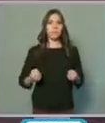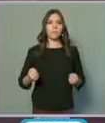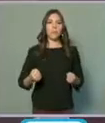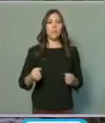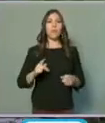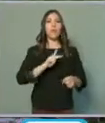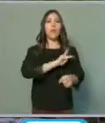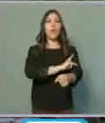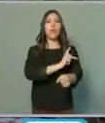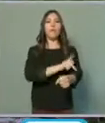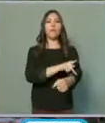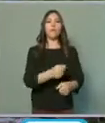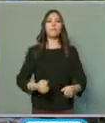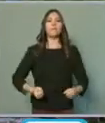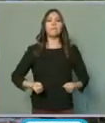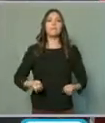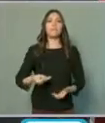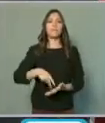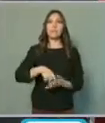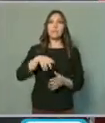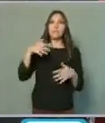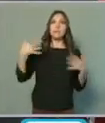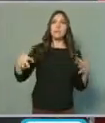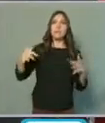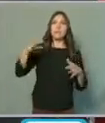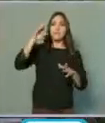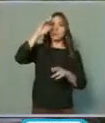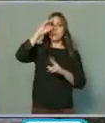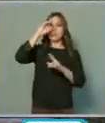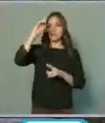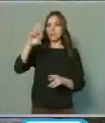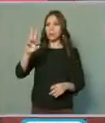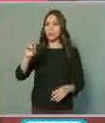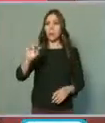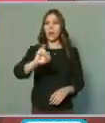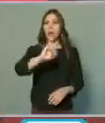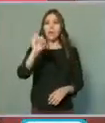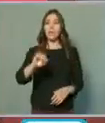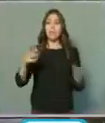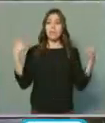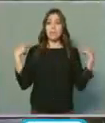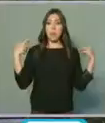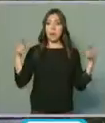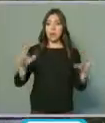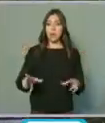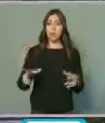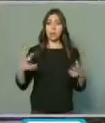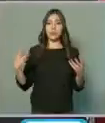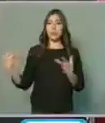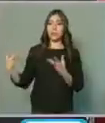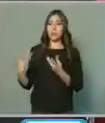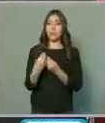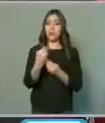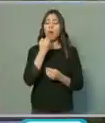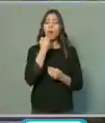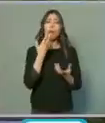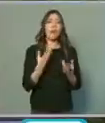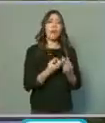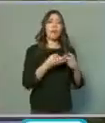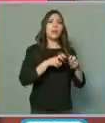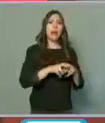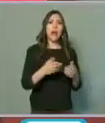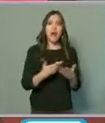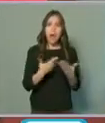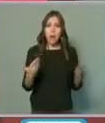ahí podías llegar. Ya no podías... ¿Cuándo podías irte a comer con un maestro? ¿O cuándo podías mandar ahora un WhatsApp? Y ahora